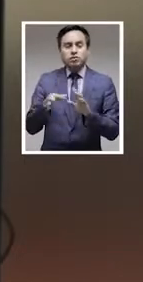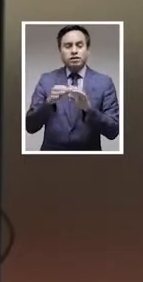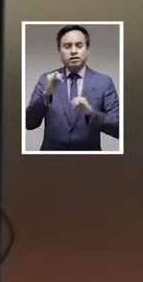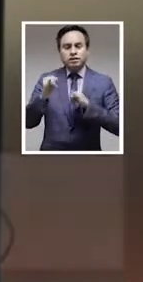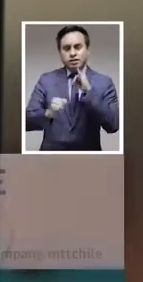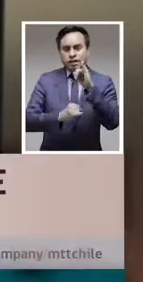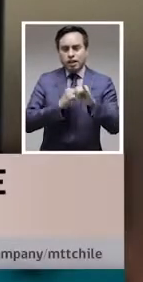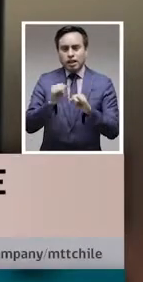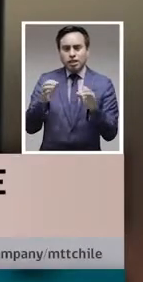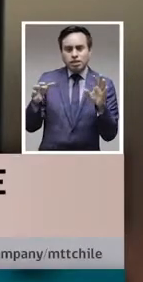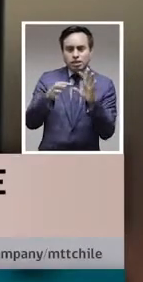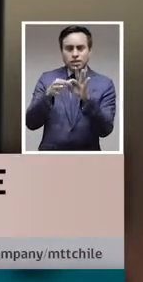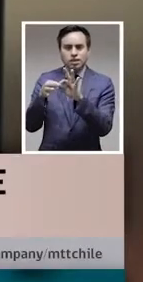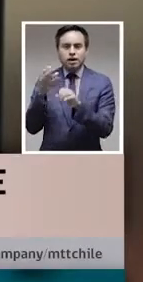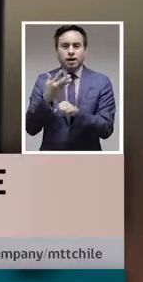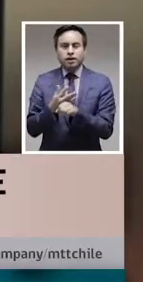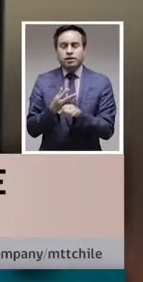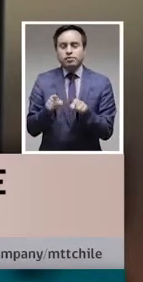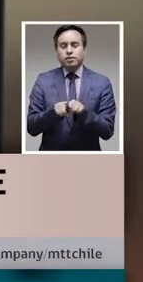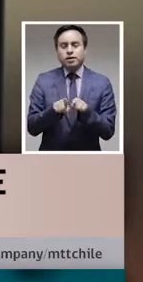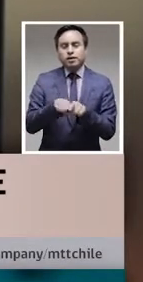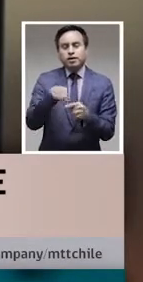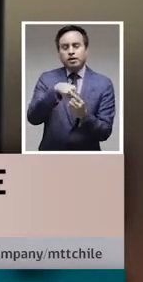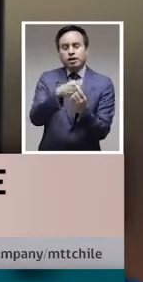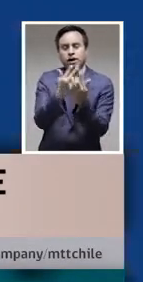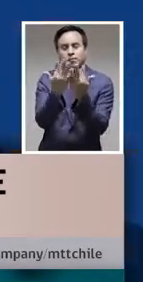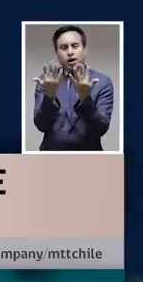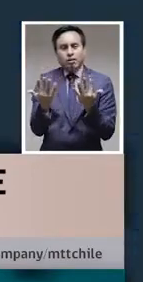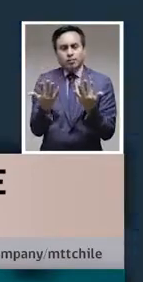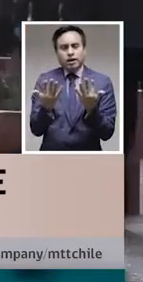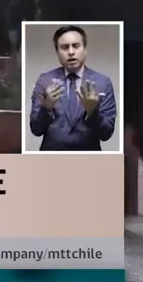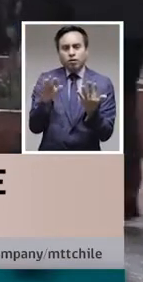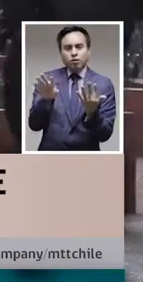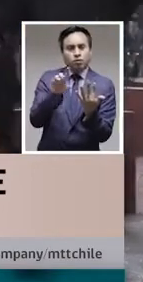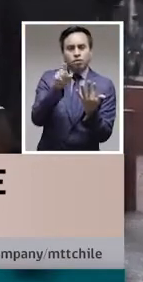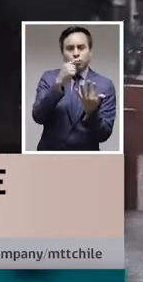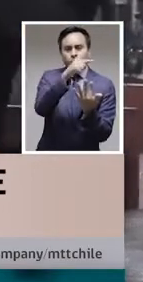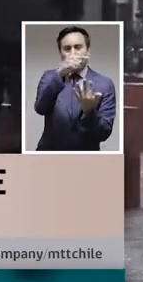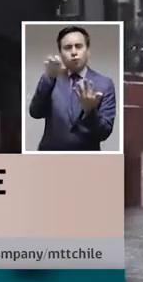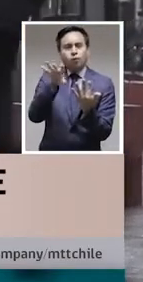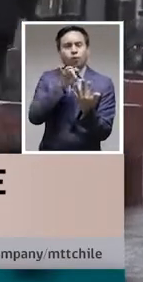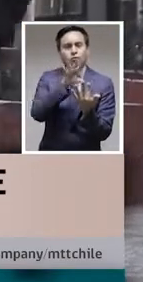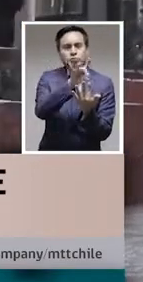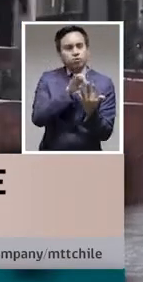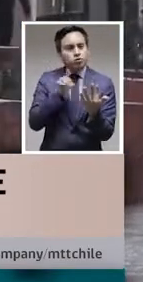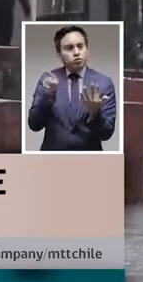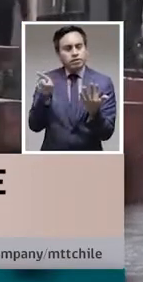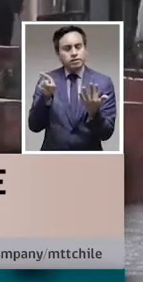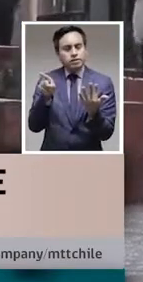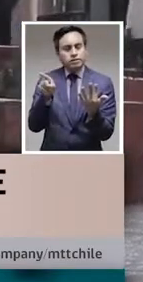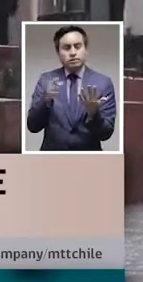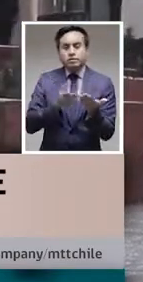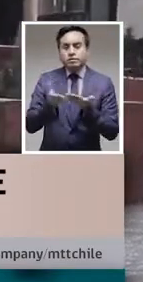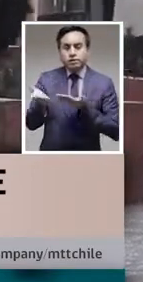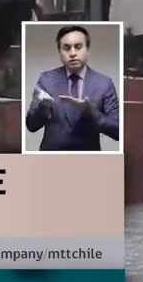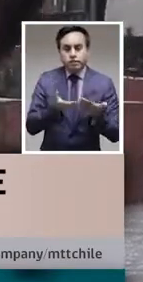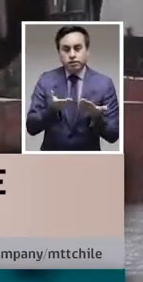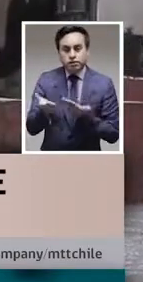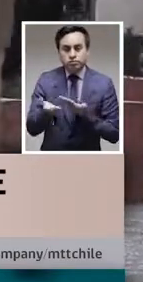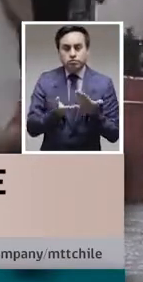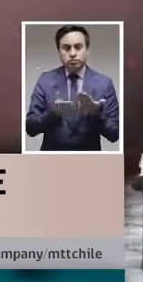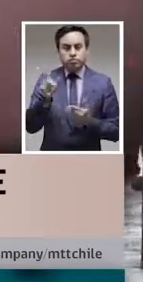digital, que exista una gama amplia de opciones y que los servicios que